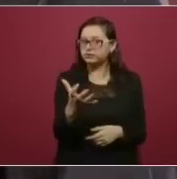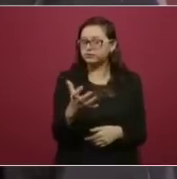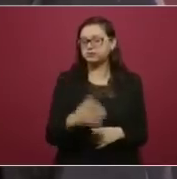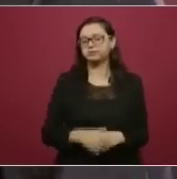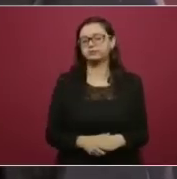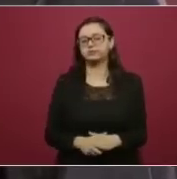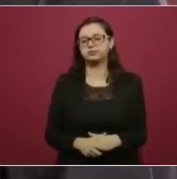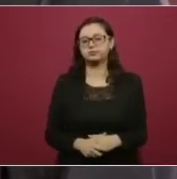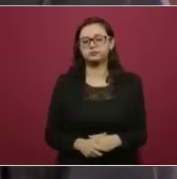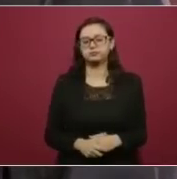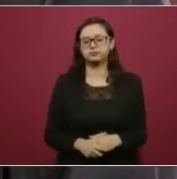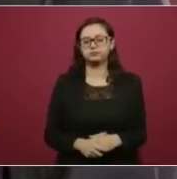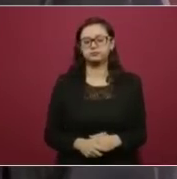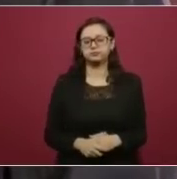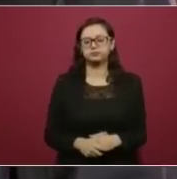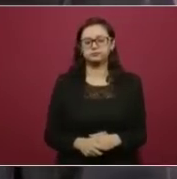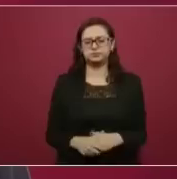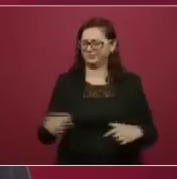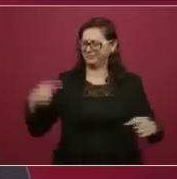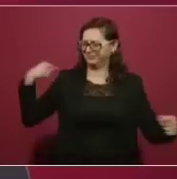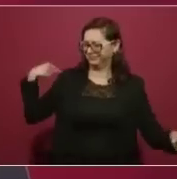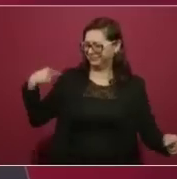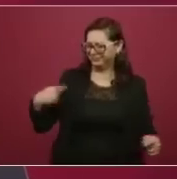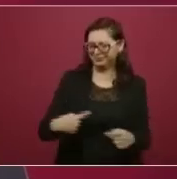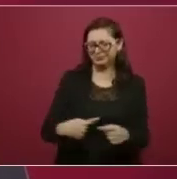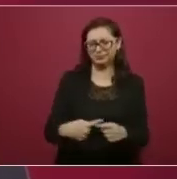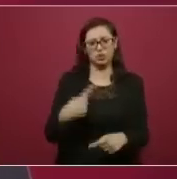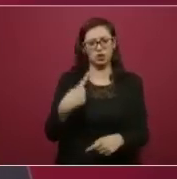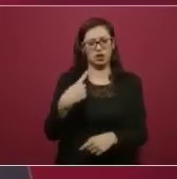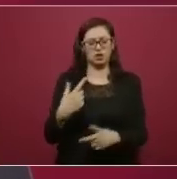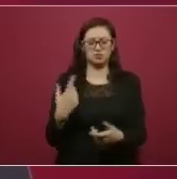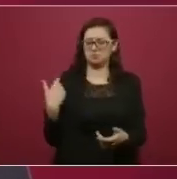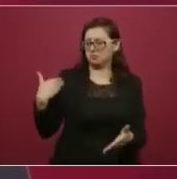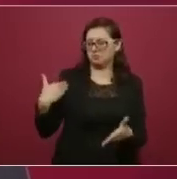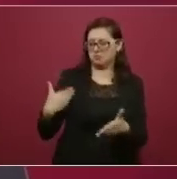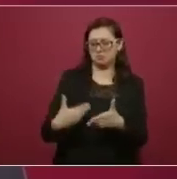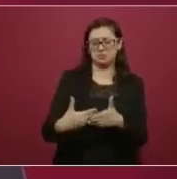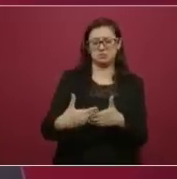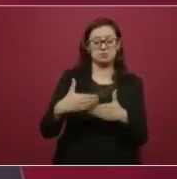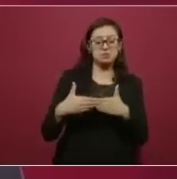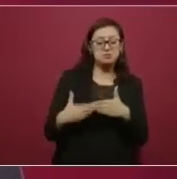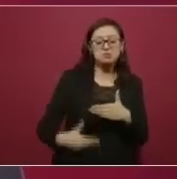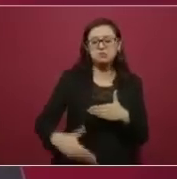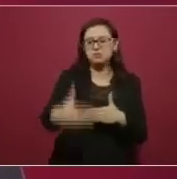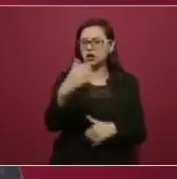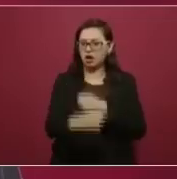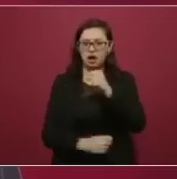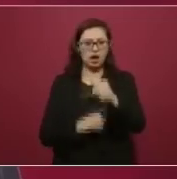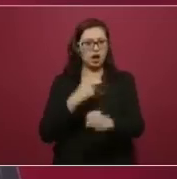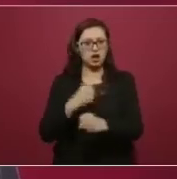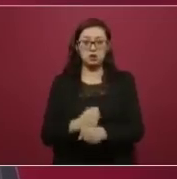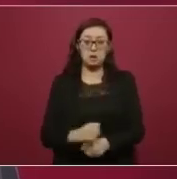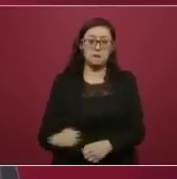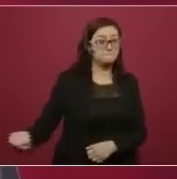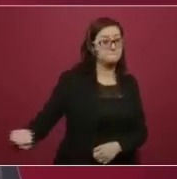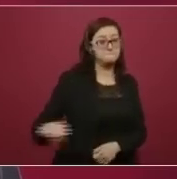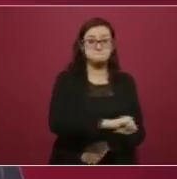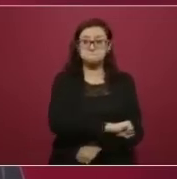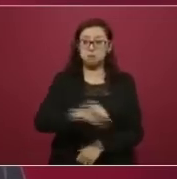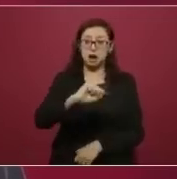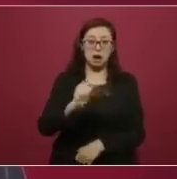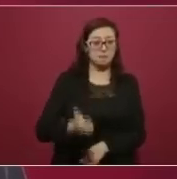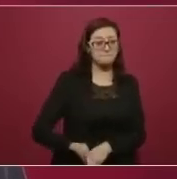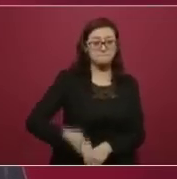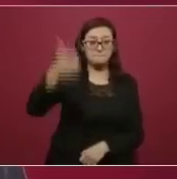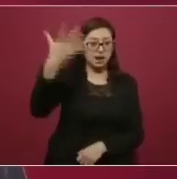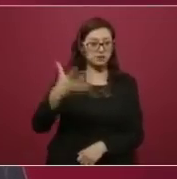en todo este tiempo, en todo este año. No va a haber aumentos, no va a haber gasolinazos